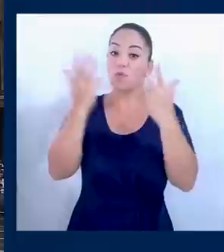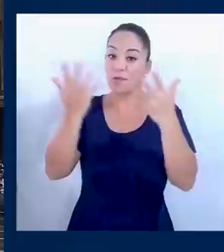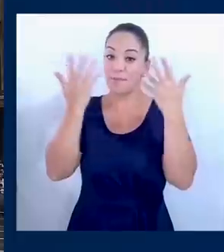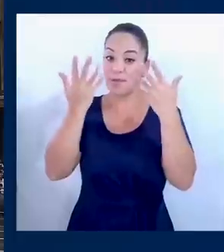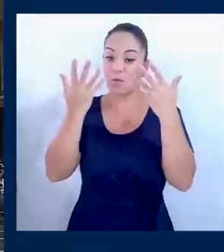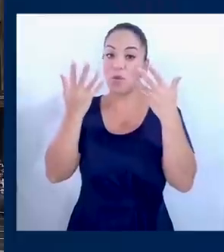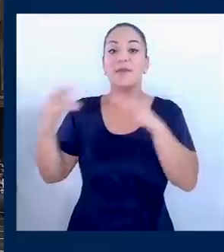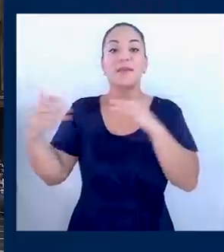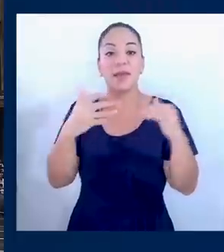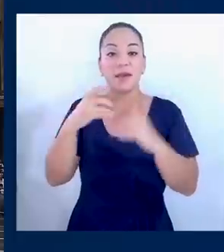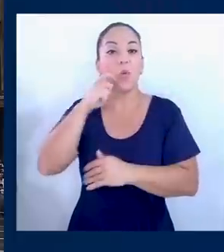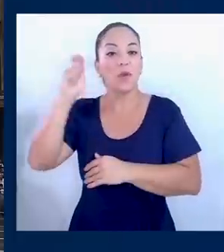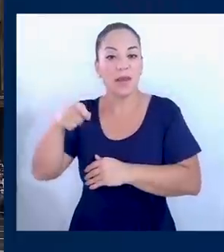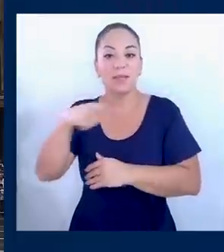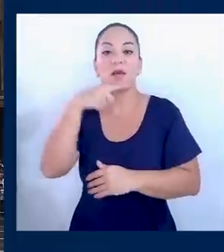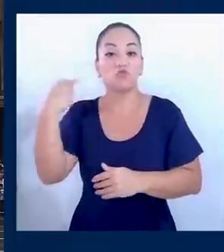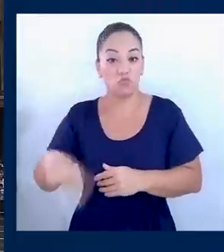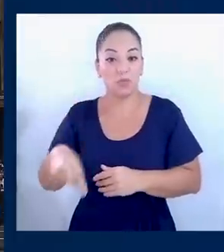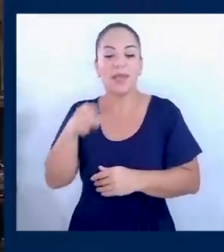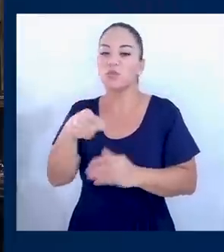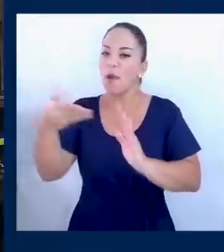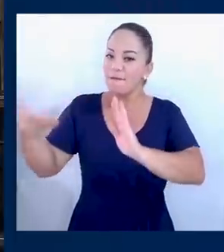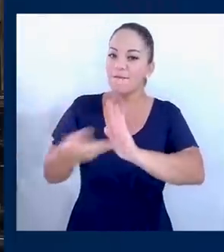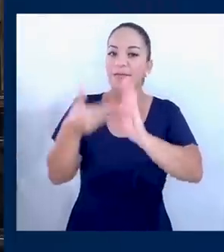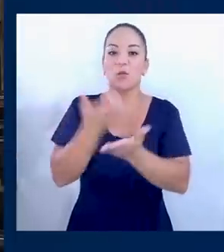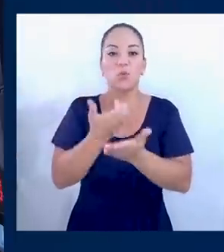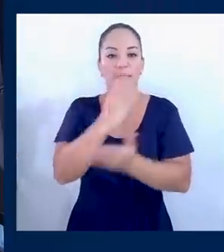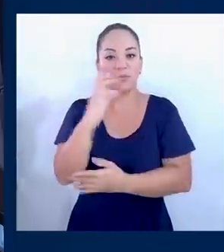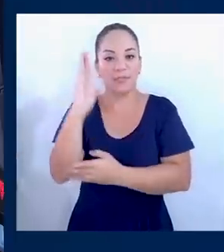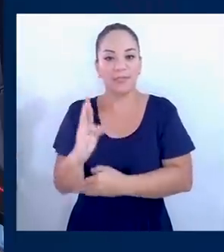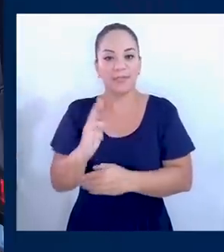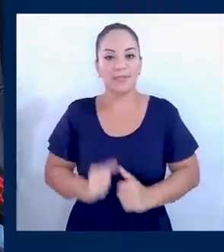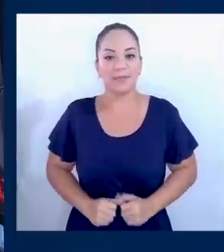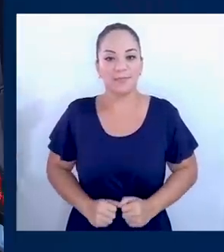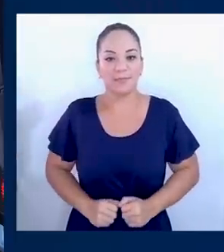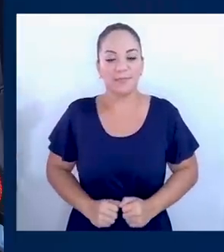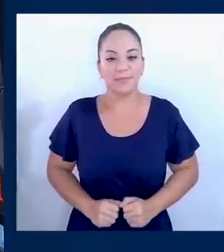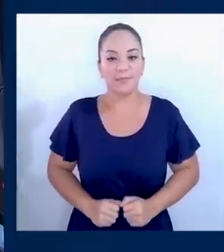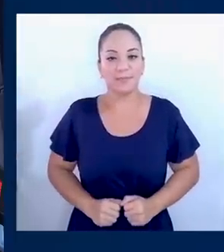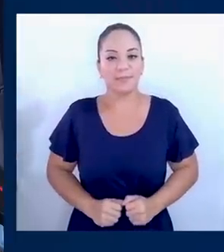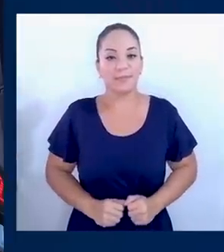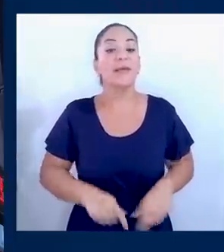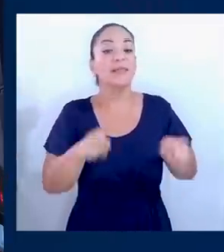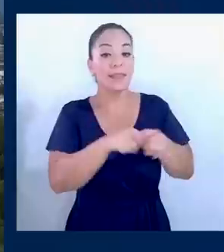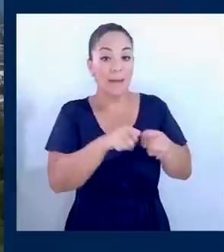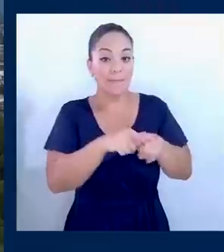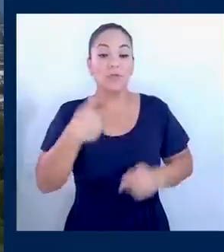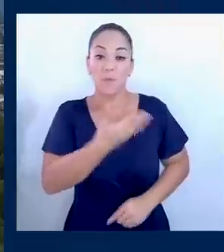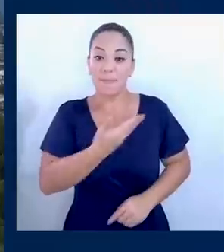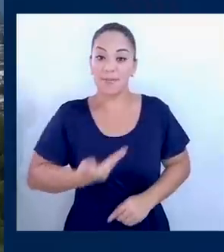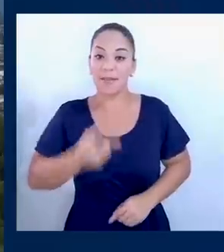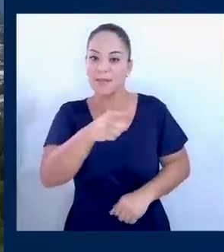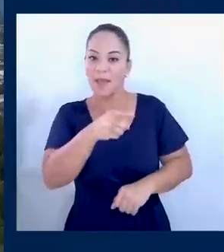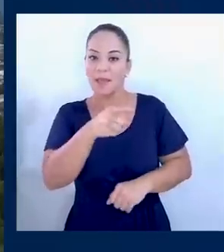Ucrania y Rusia, que afectan directamente la economía costarricense. Además, señor presidente, es una